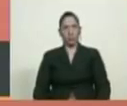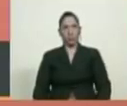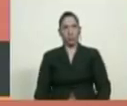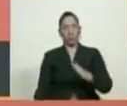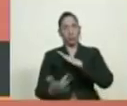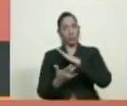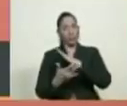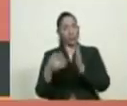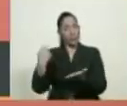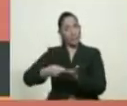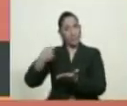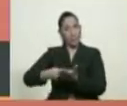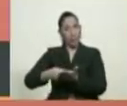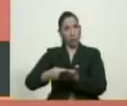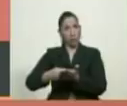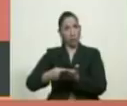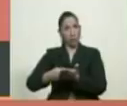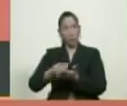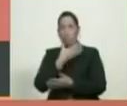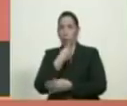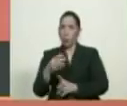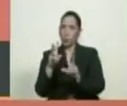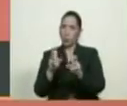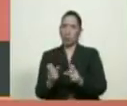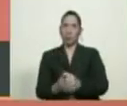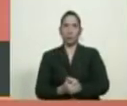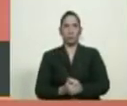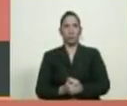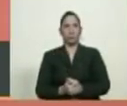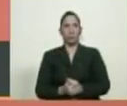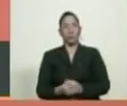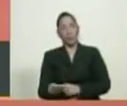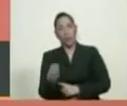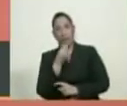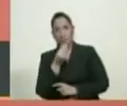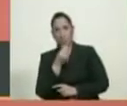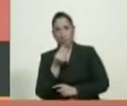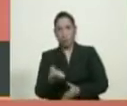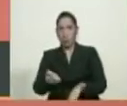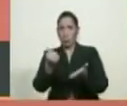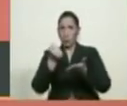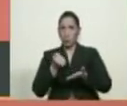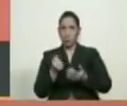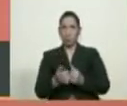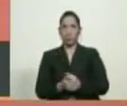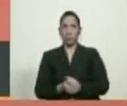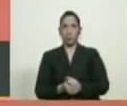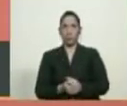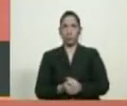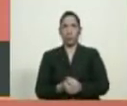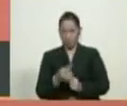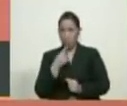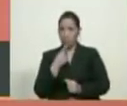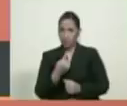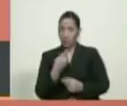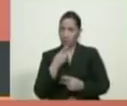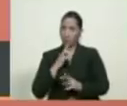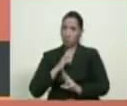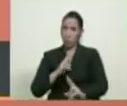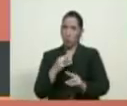para el pago del bolívar soberano. Con respecto a bono de alimentación, responde a tu pregunta esto que te estoy señalando. Por supuesto,